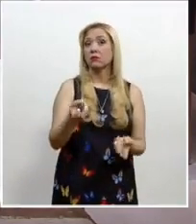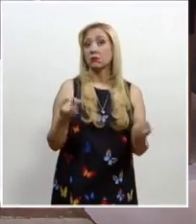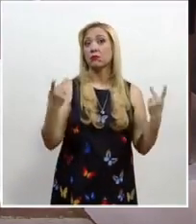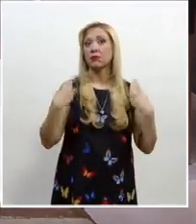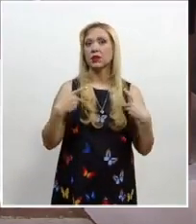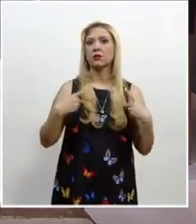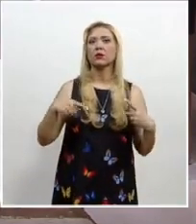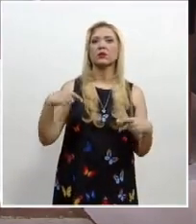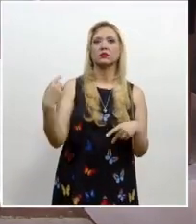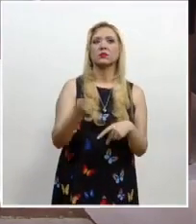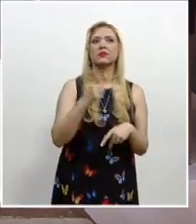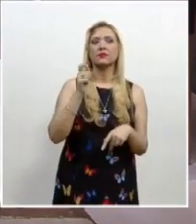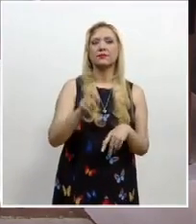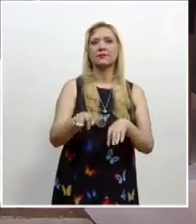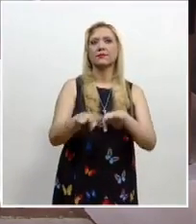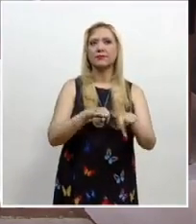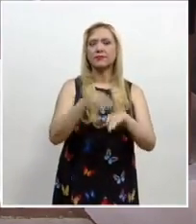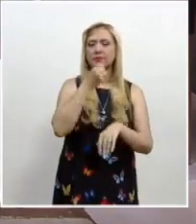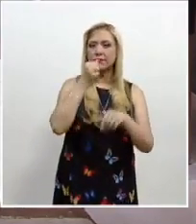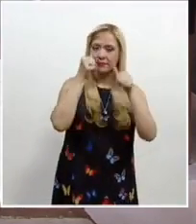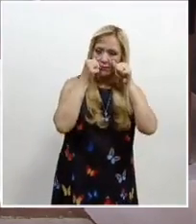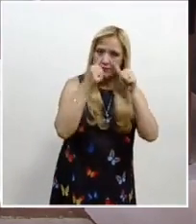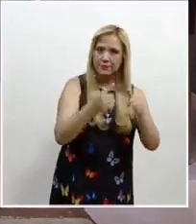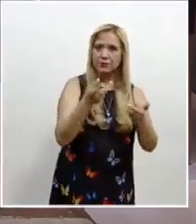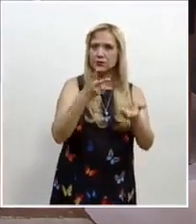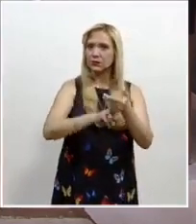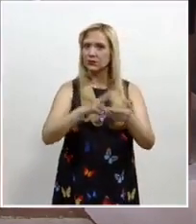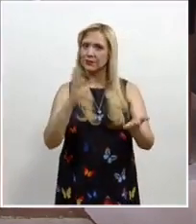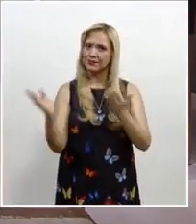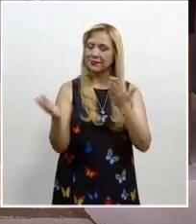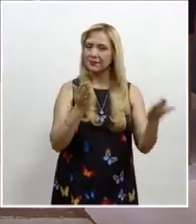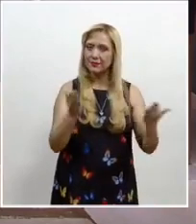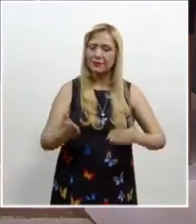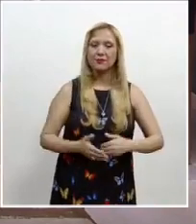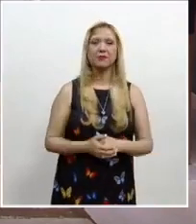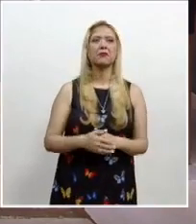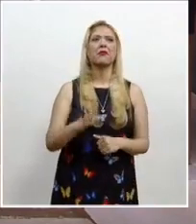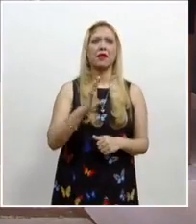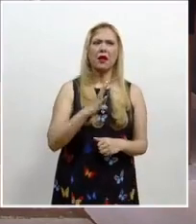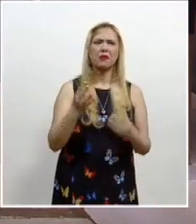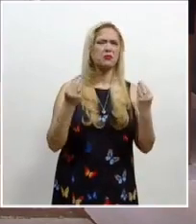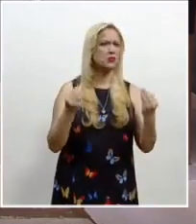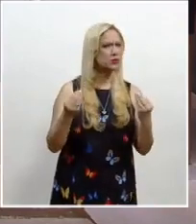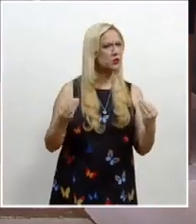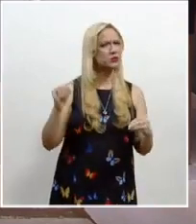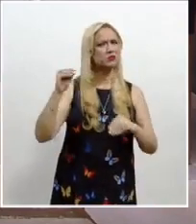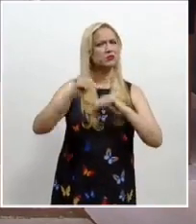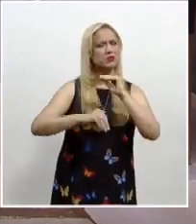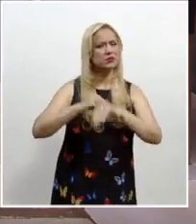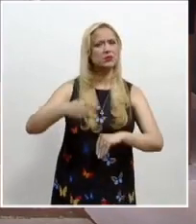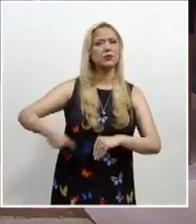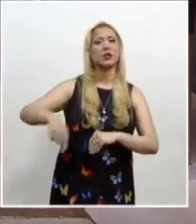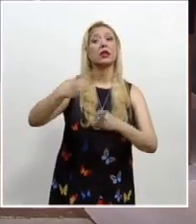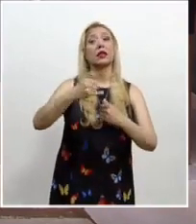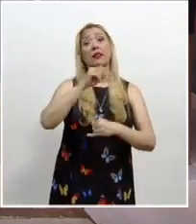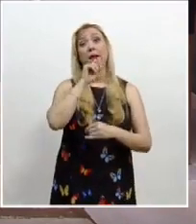personas y los infantes, ¿no? Y de esta manera tenemos muchas acciones desde juzgar con perspectiva de género, y lo